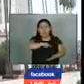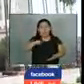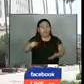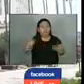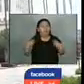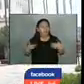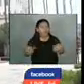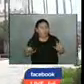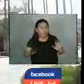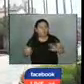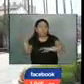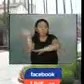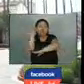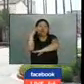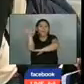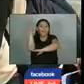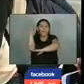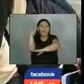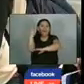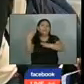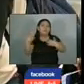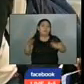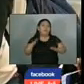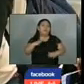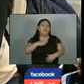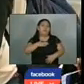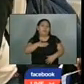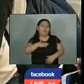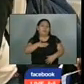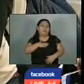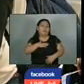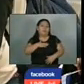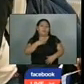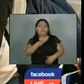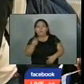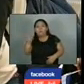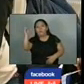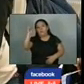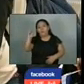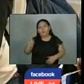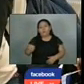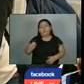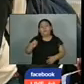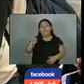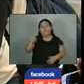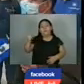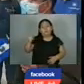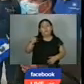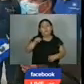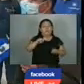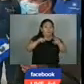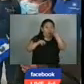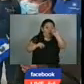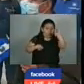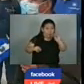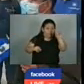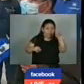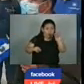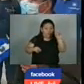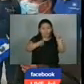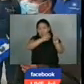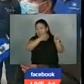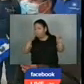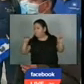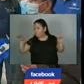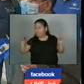ha pedido por el consular ahí de la embajada. Desde esa cifra viene siendo desde octubre 2022 hasta marzo 2023.